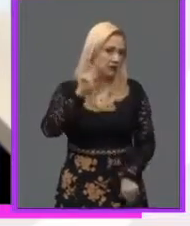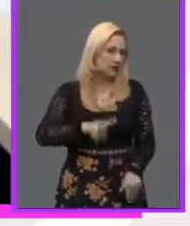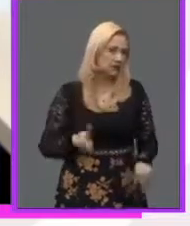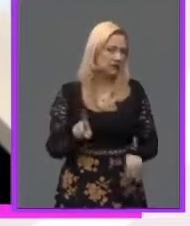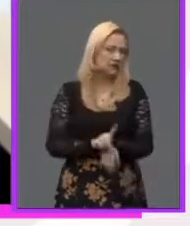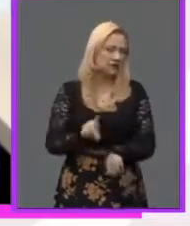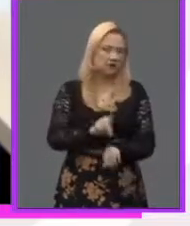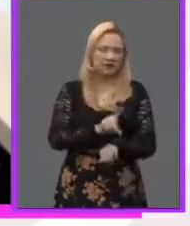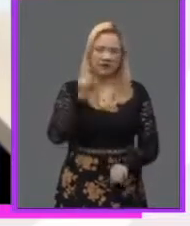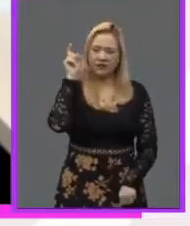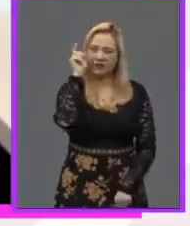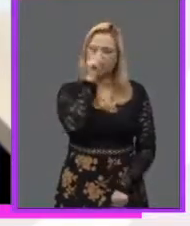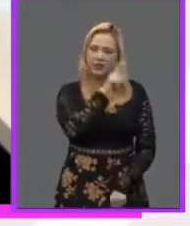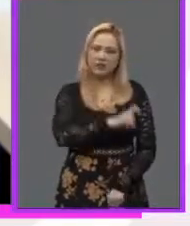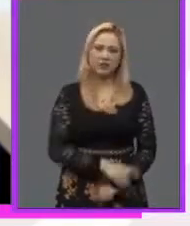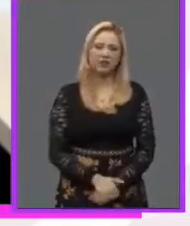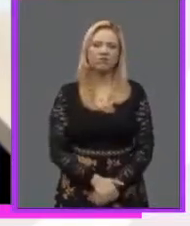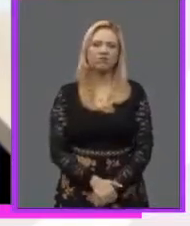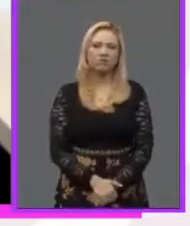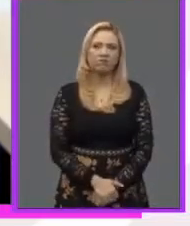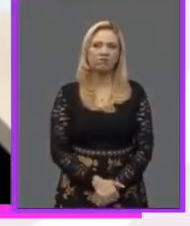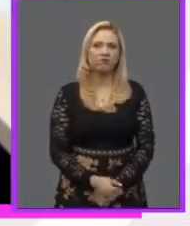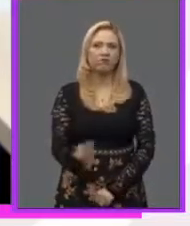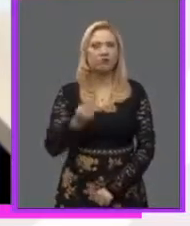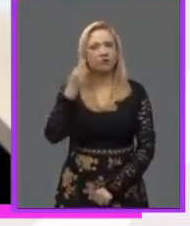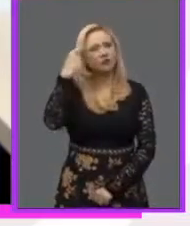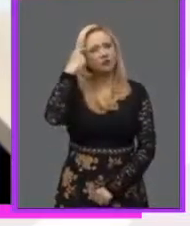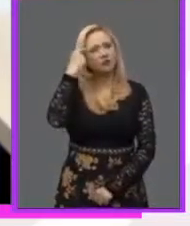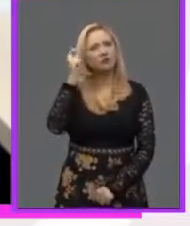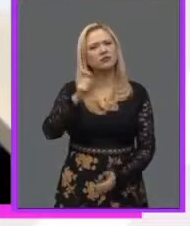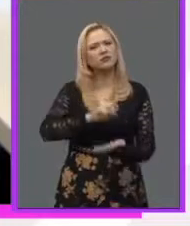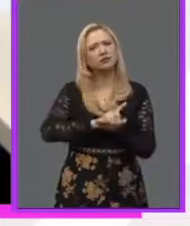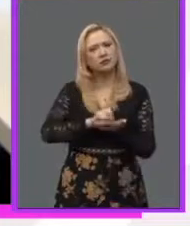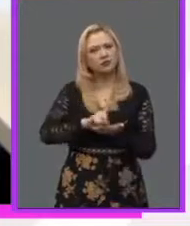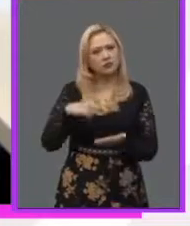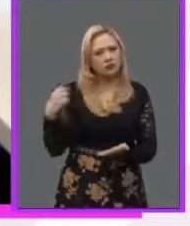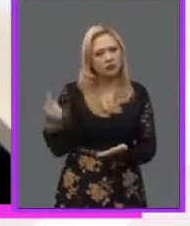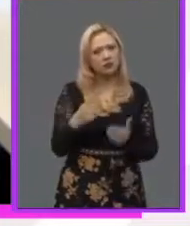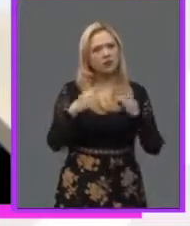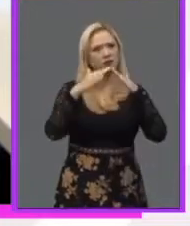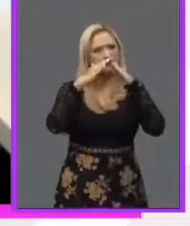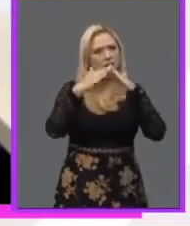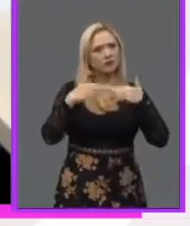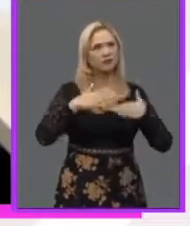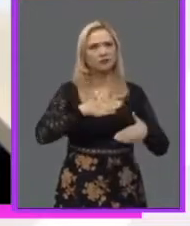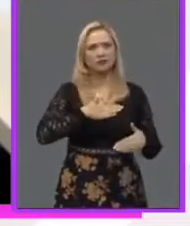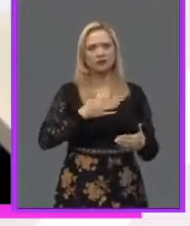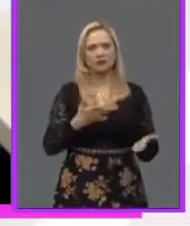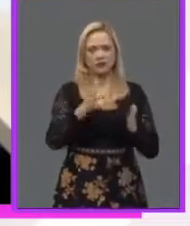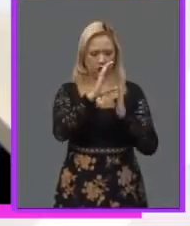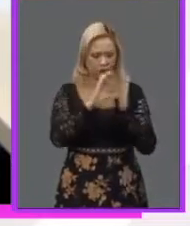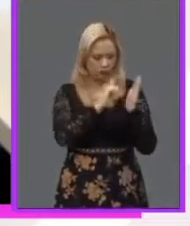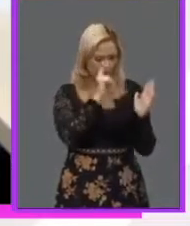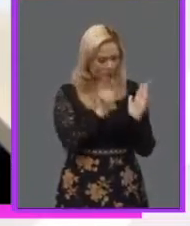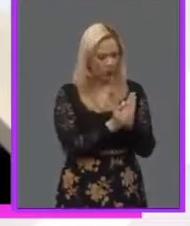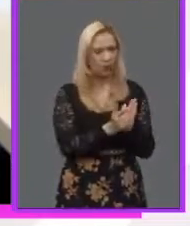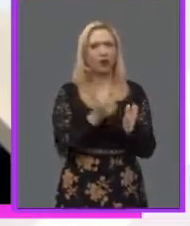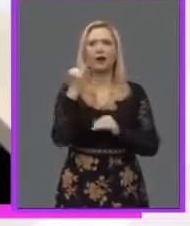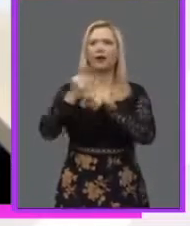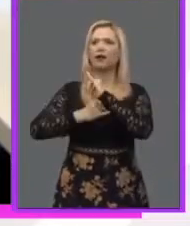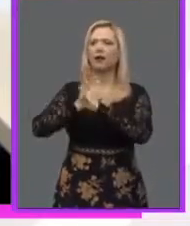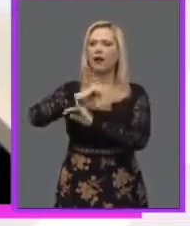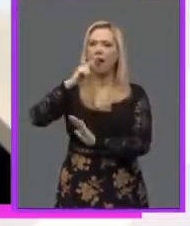día a día. Y pues justamente hay que partir del hecho de que pues tenemos un derecho a la vivienda, que eso está en la Constitución, está en